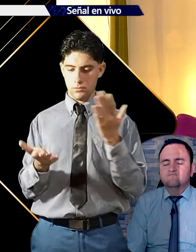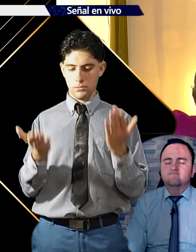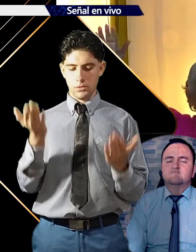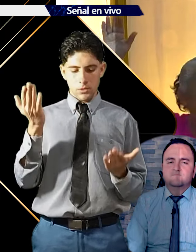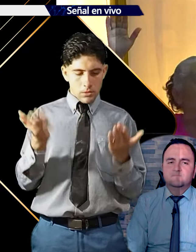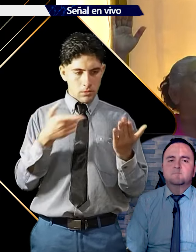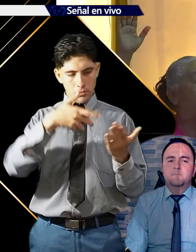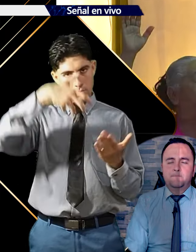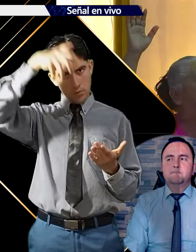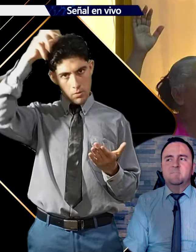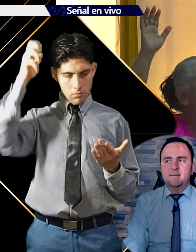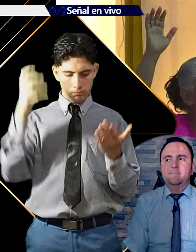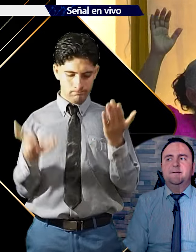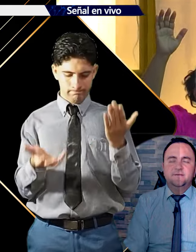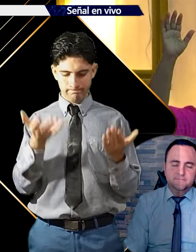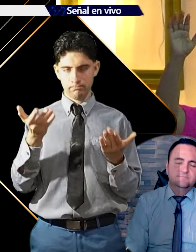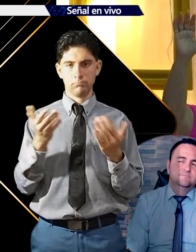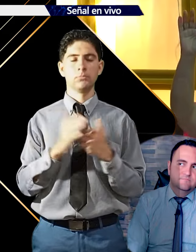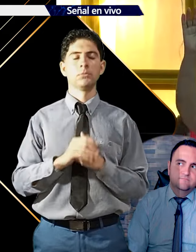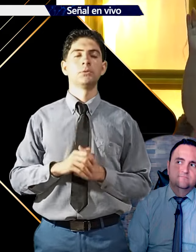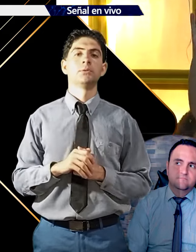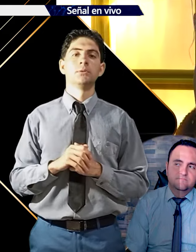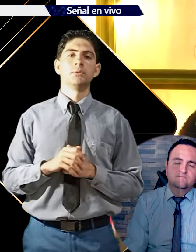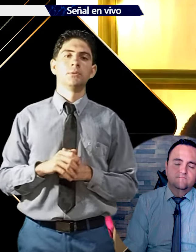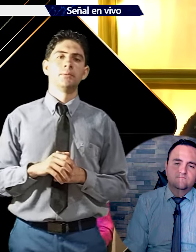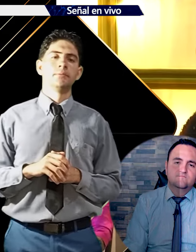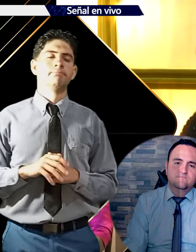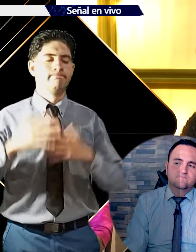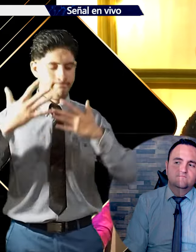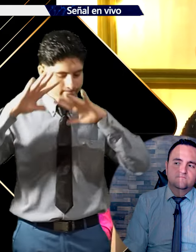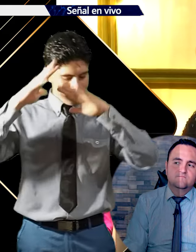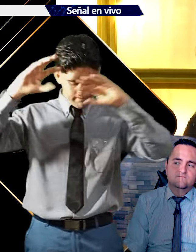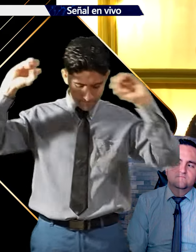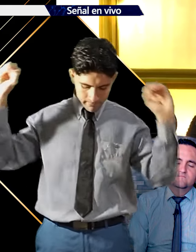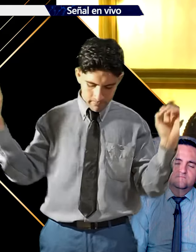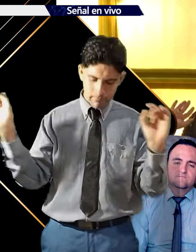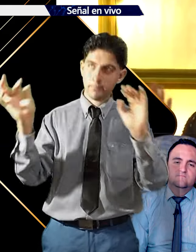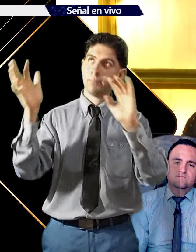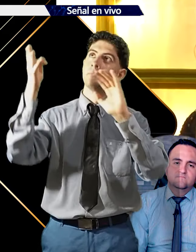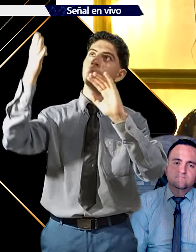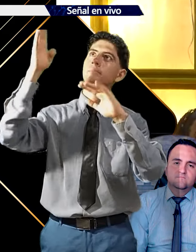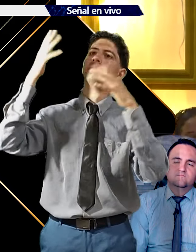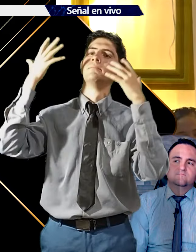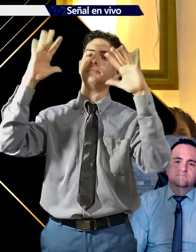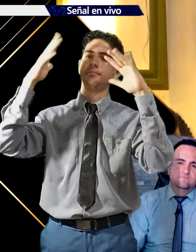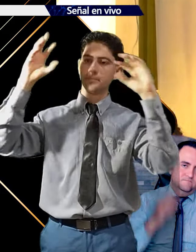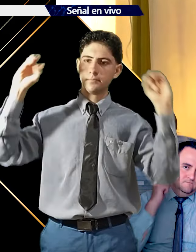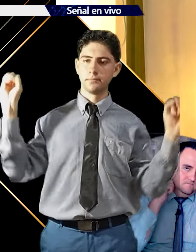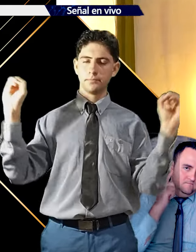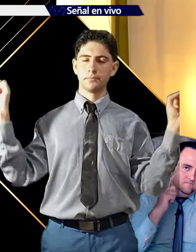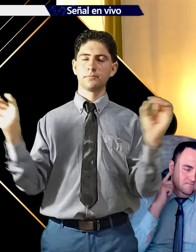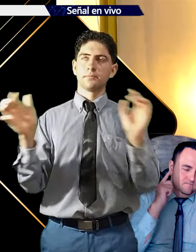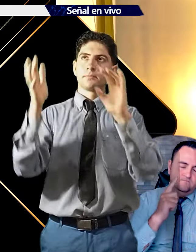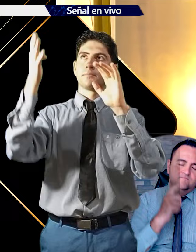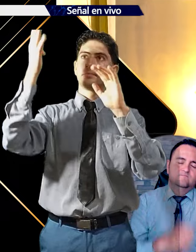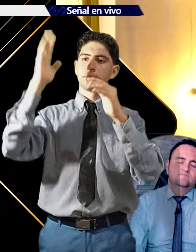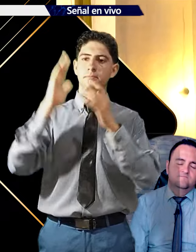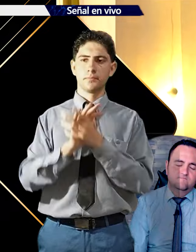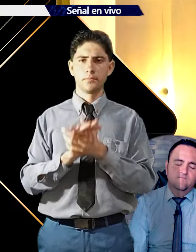como el león de la tribu de Judá. Dele una alabanza al Señor en esta hora. Alabanzas al Señor. Digamos gloria a